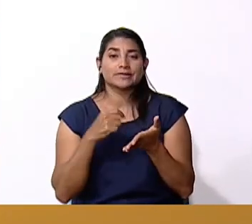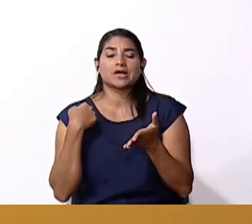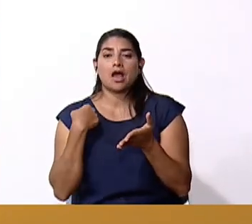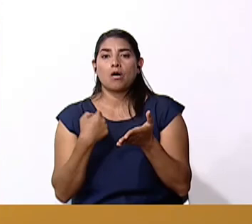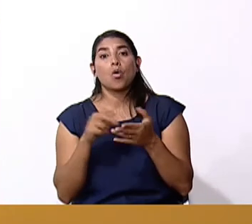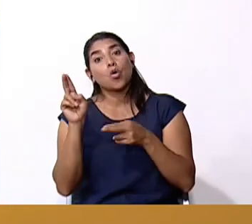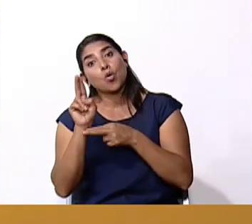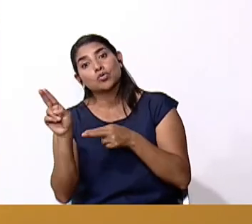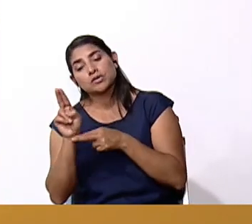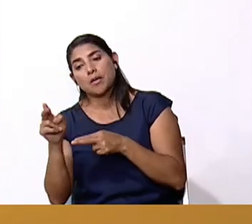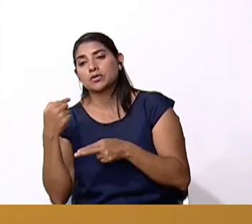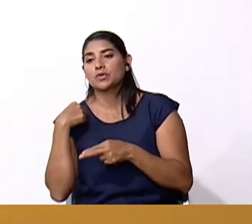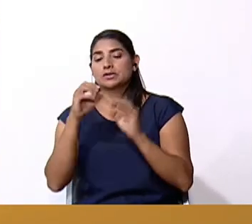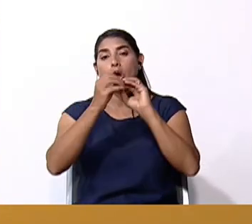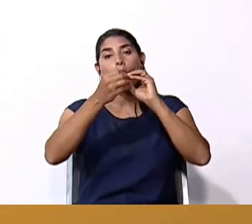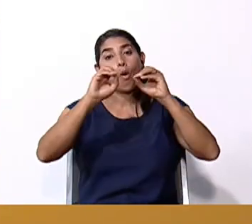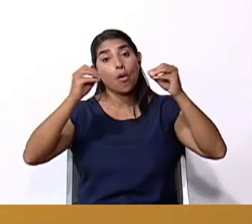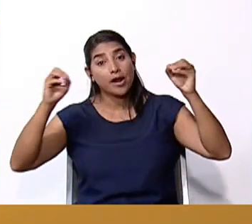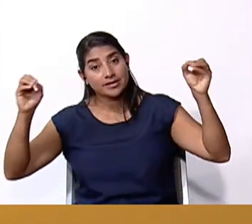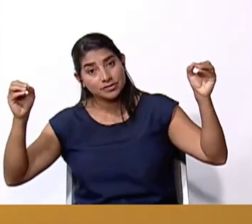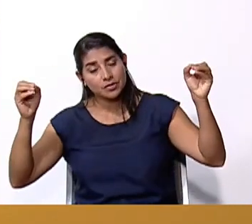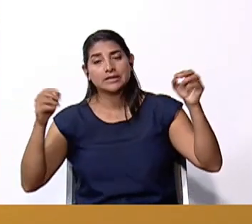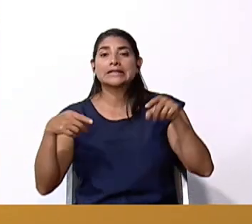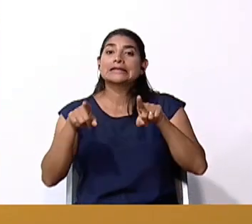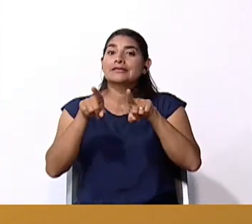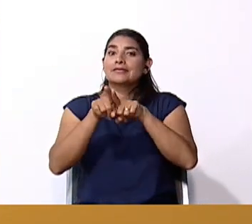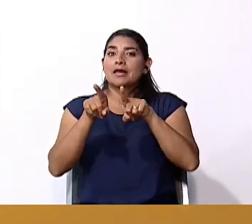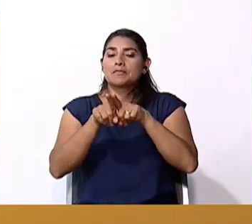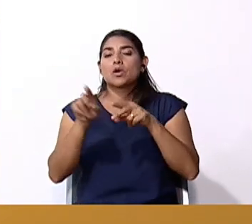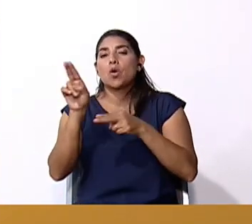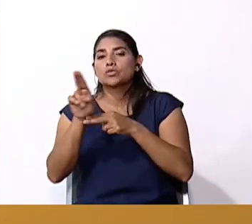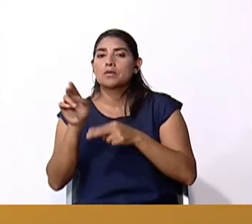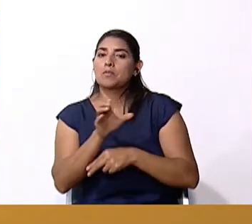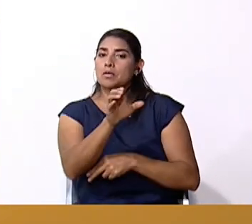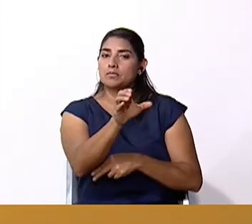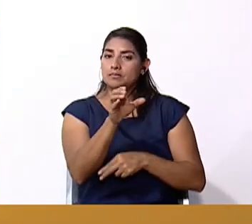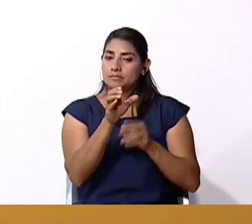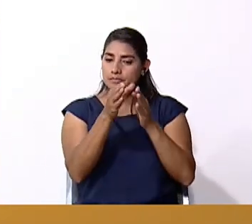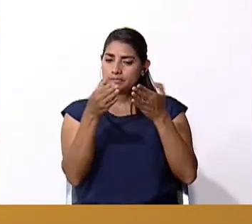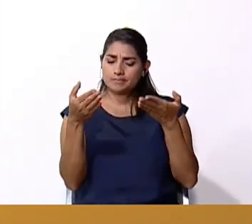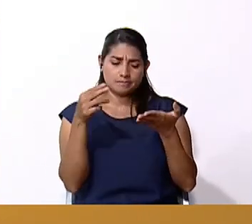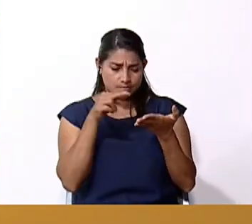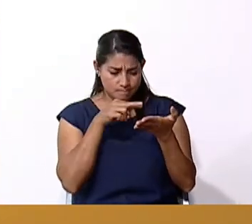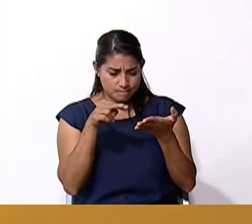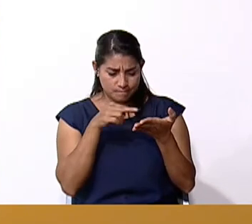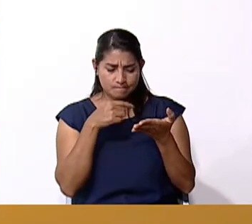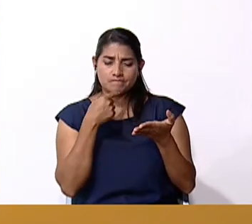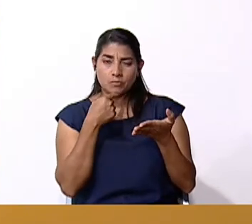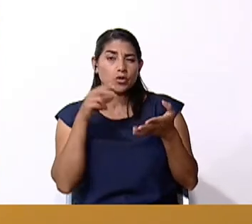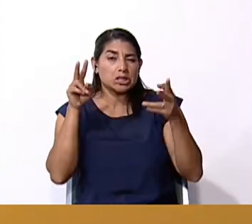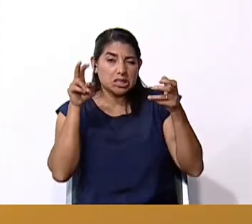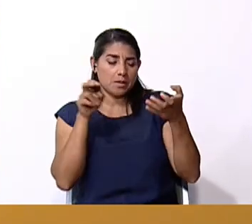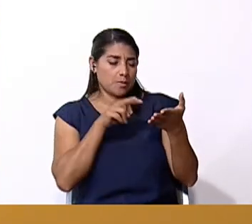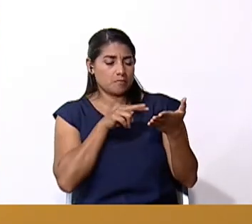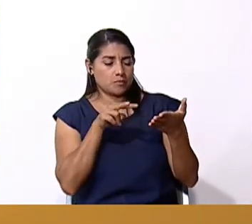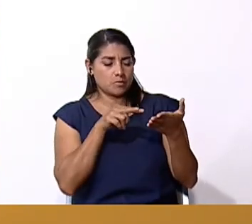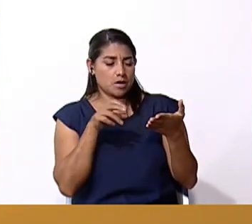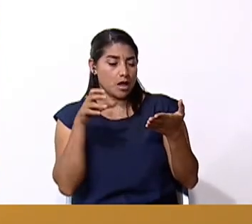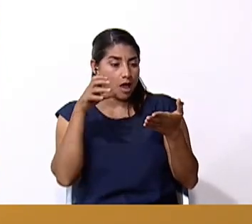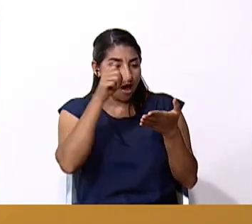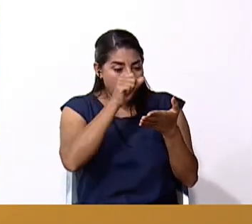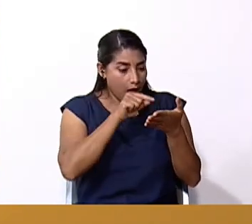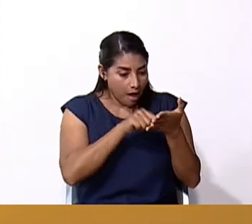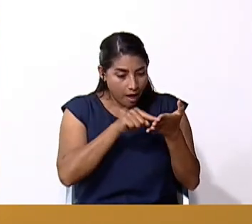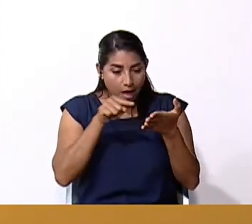lo utilizamos en nuestras oraciones y que incluso cuando tomo un libro y leo un tema, ahí yo